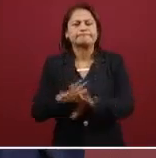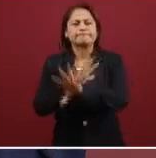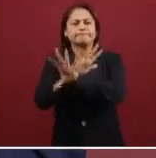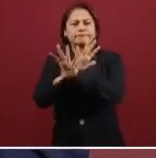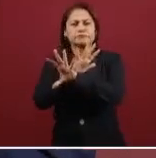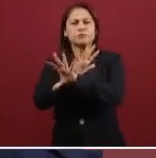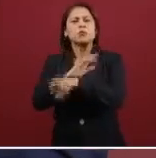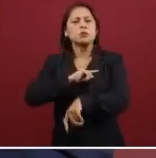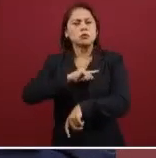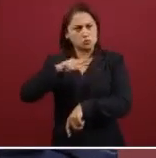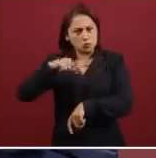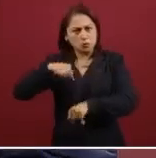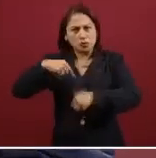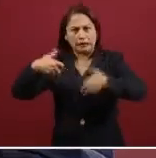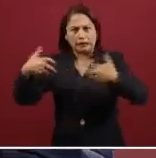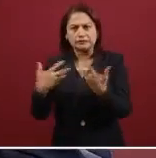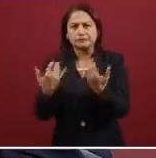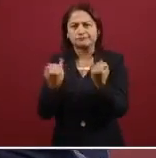y vamos a